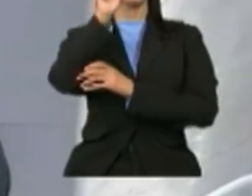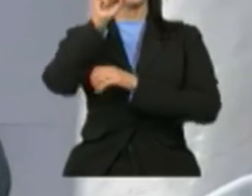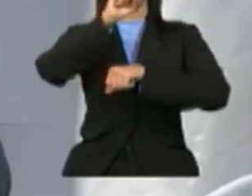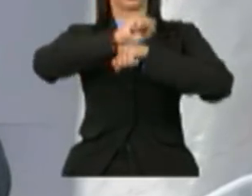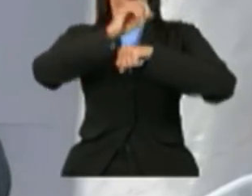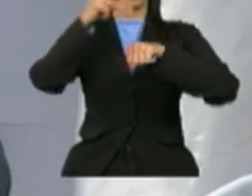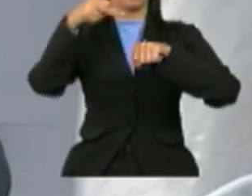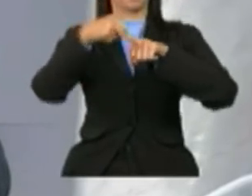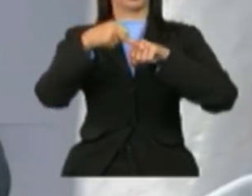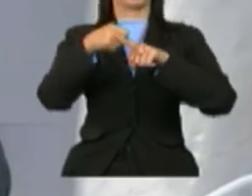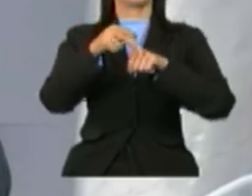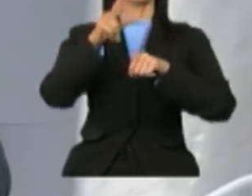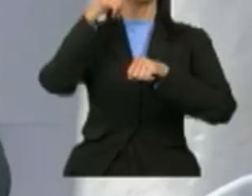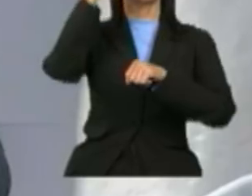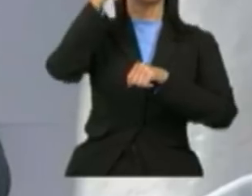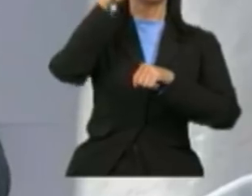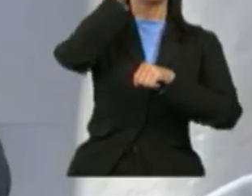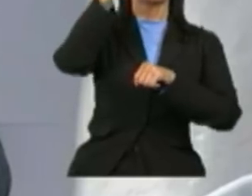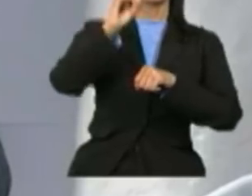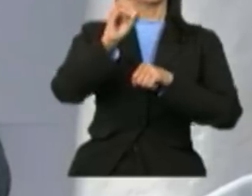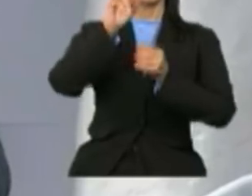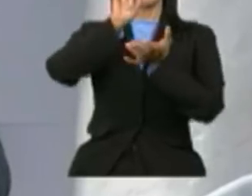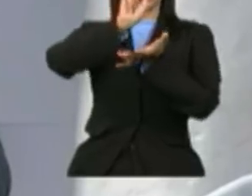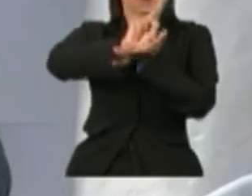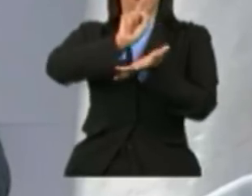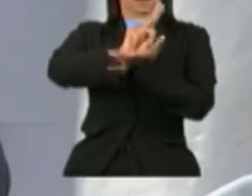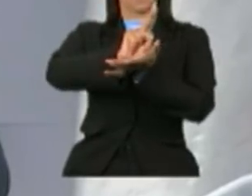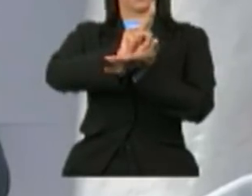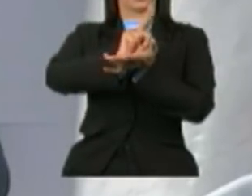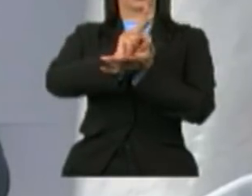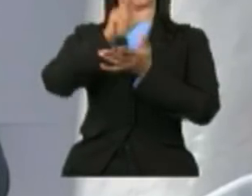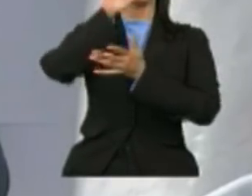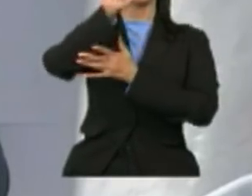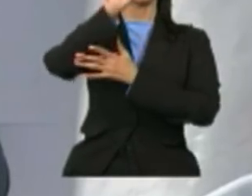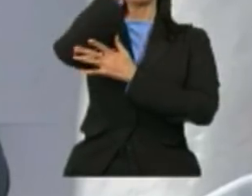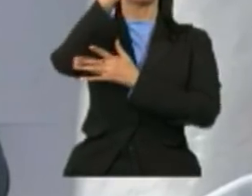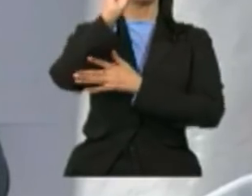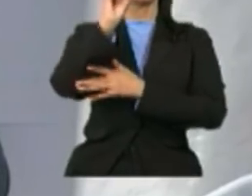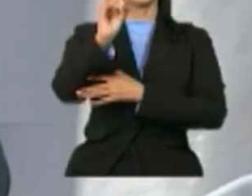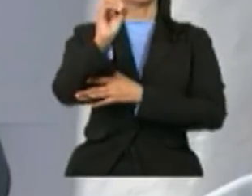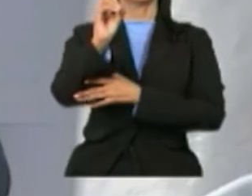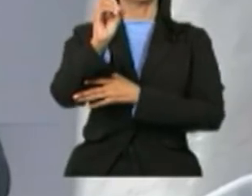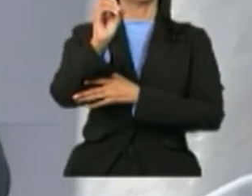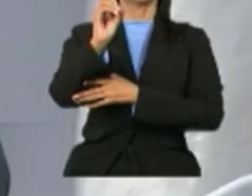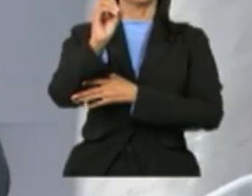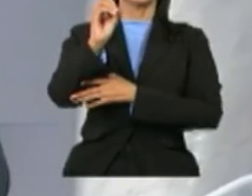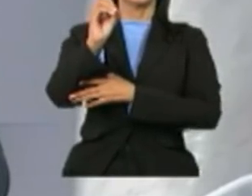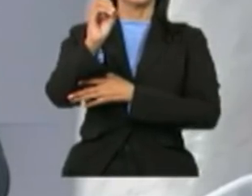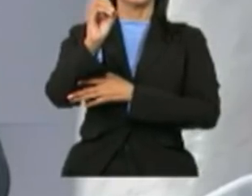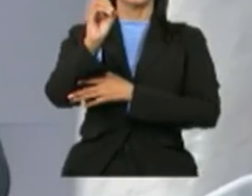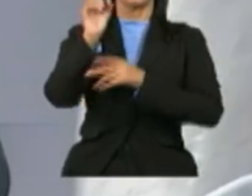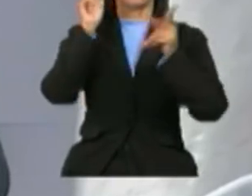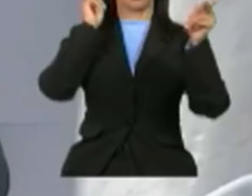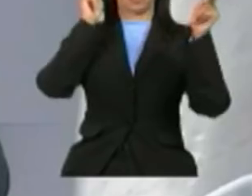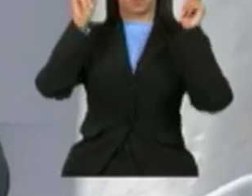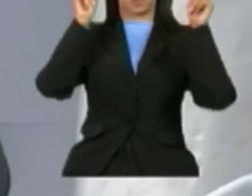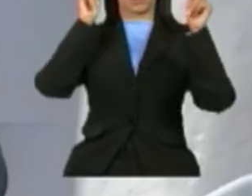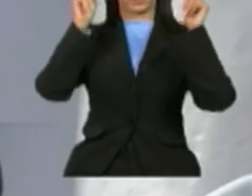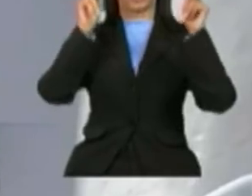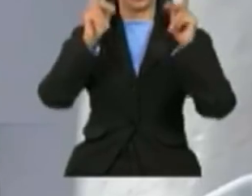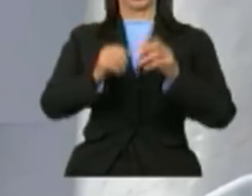Macorís, 3% La Vega y 3% a Puerto Plata.